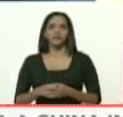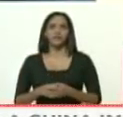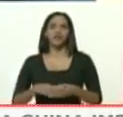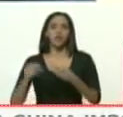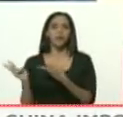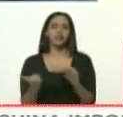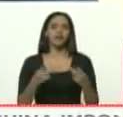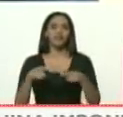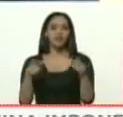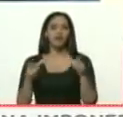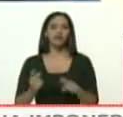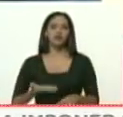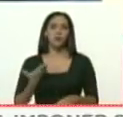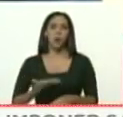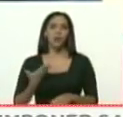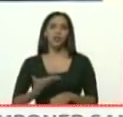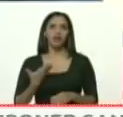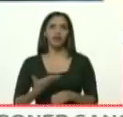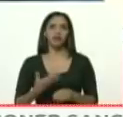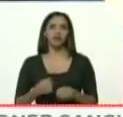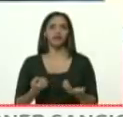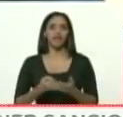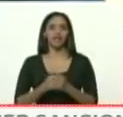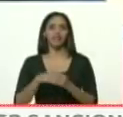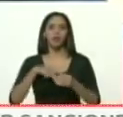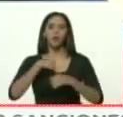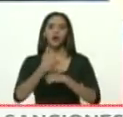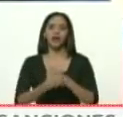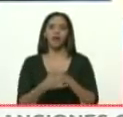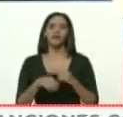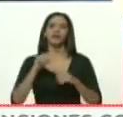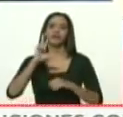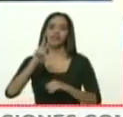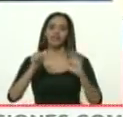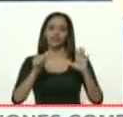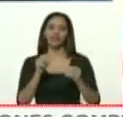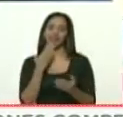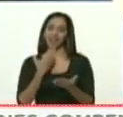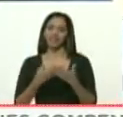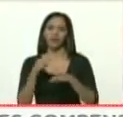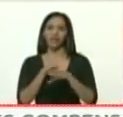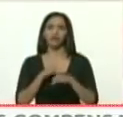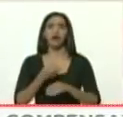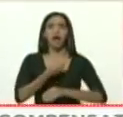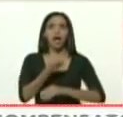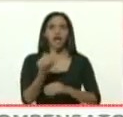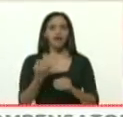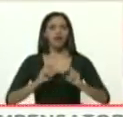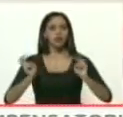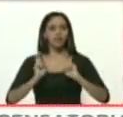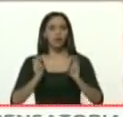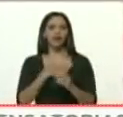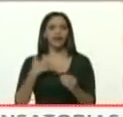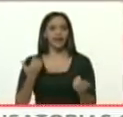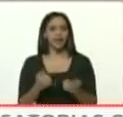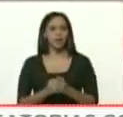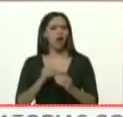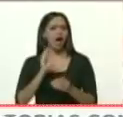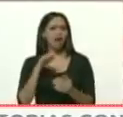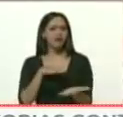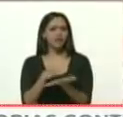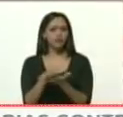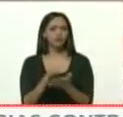espacio importante de este programa 360. Gracias, ministro. Bueno, hay diversos temas que queremos tocar el día de hoy con el